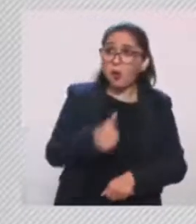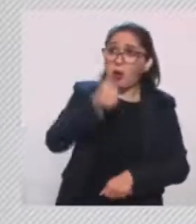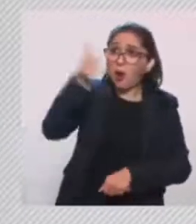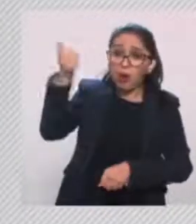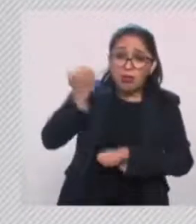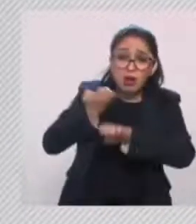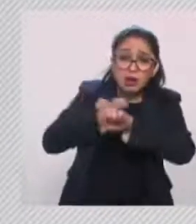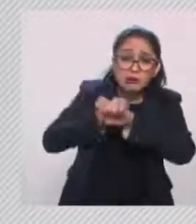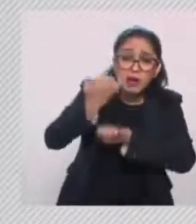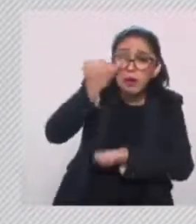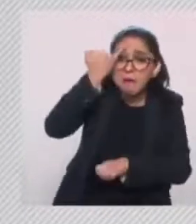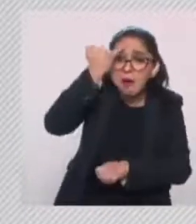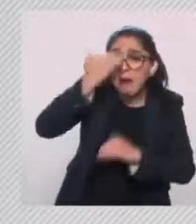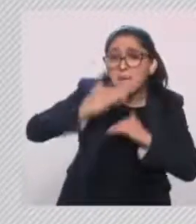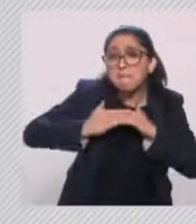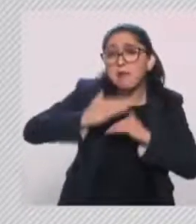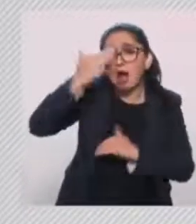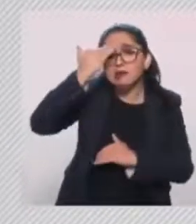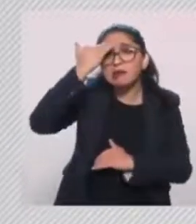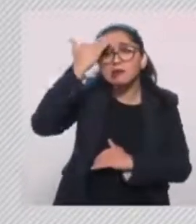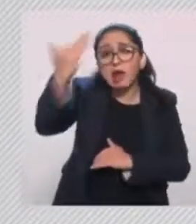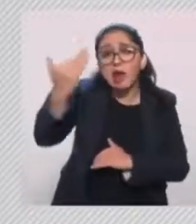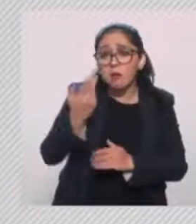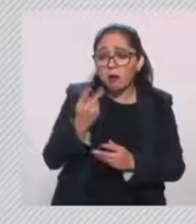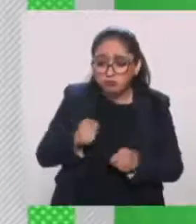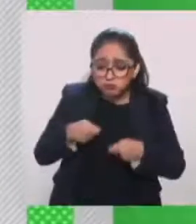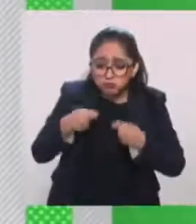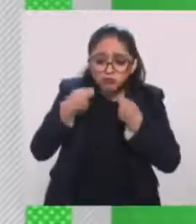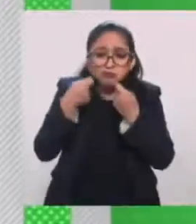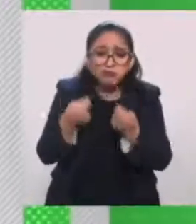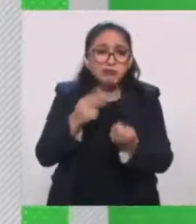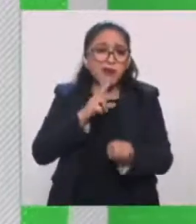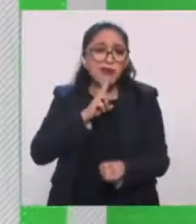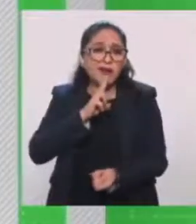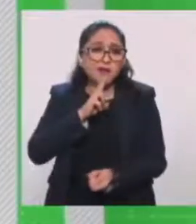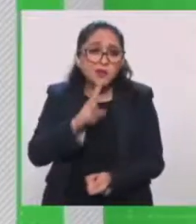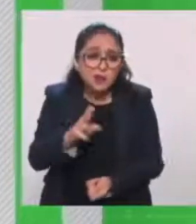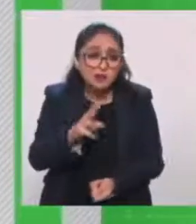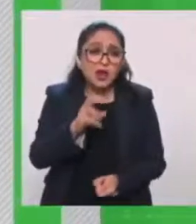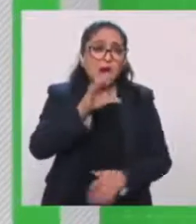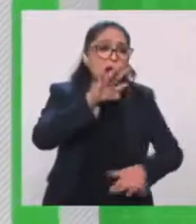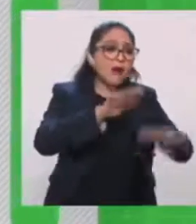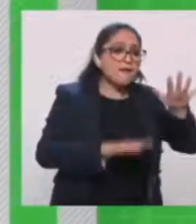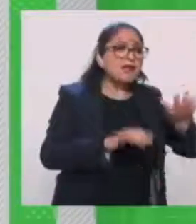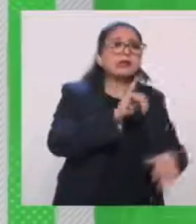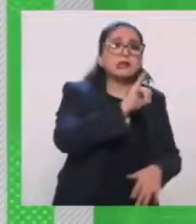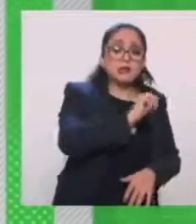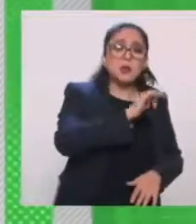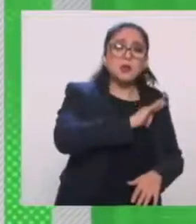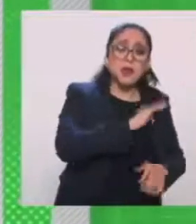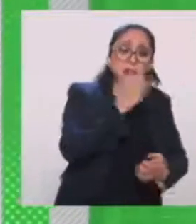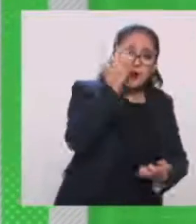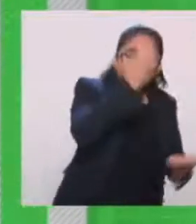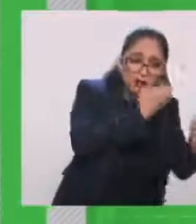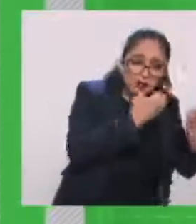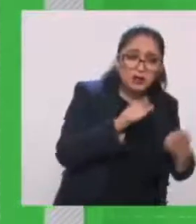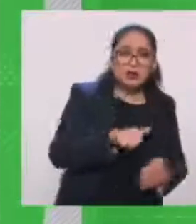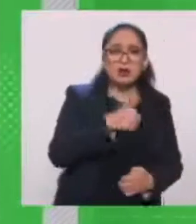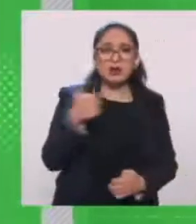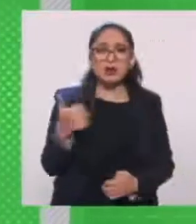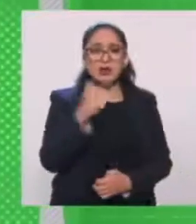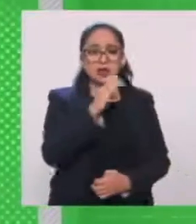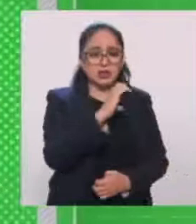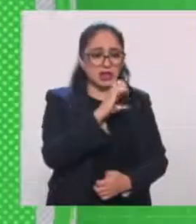mismo inicialmente tampoco había las dos pruebas, o sea, a veces tenían los pacientes o CD4 o carga